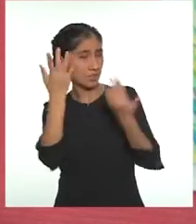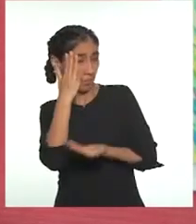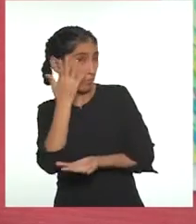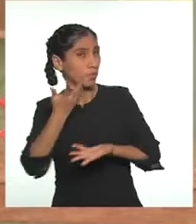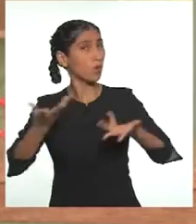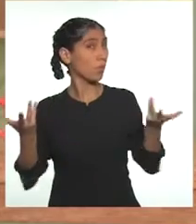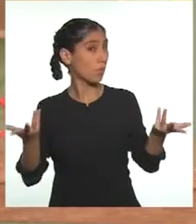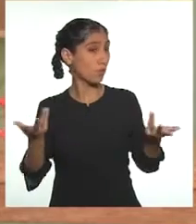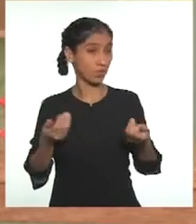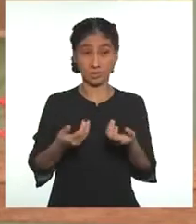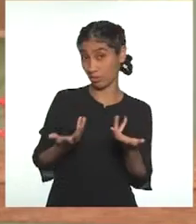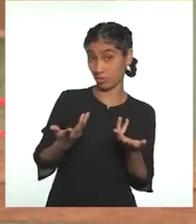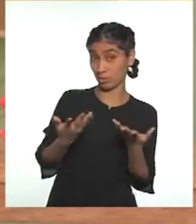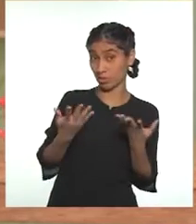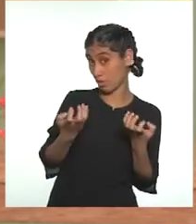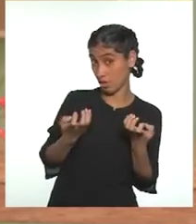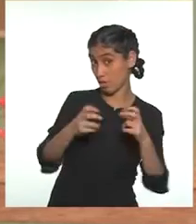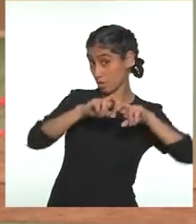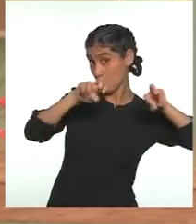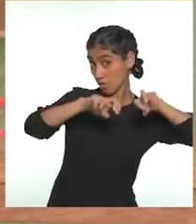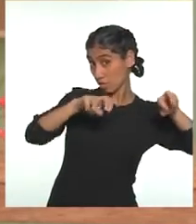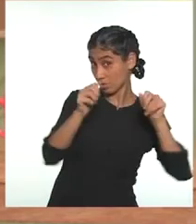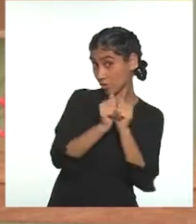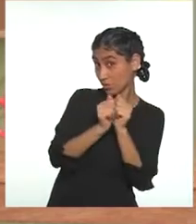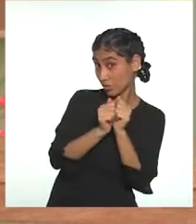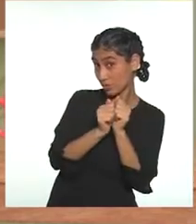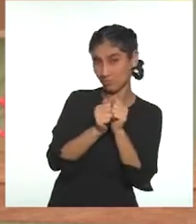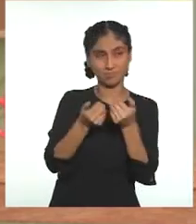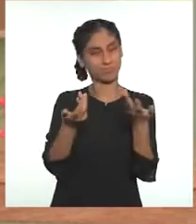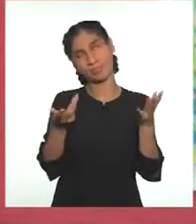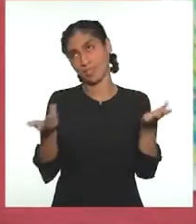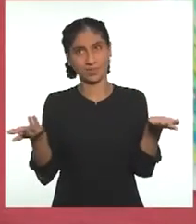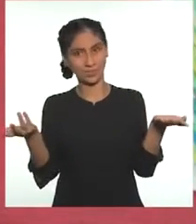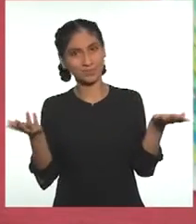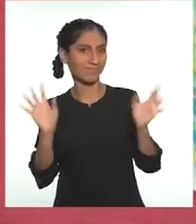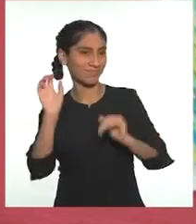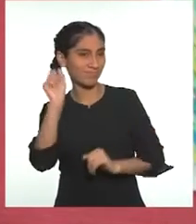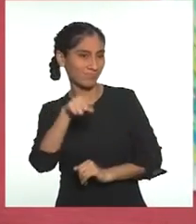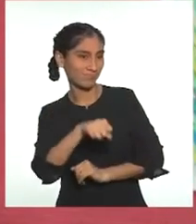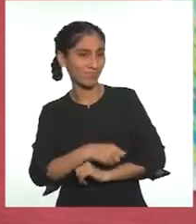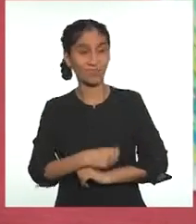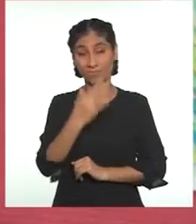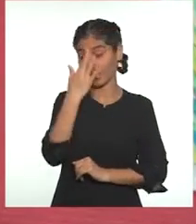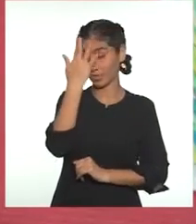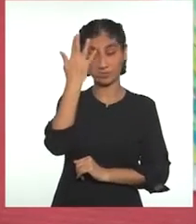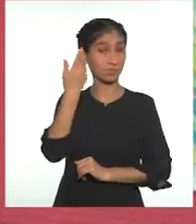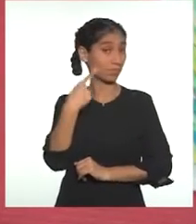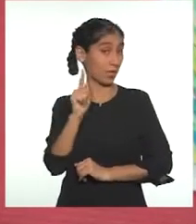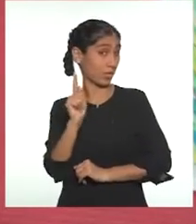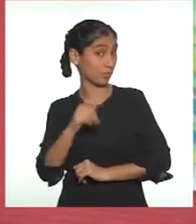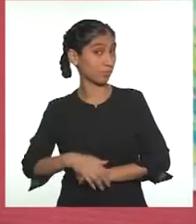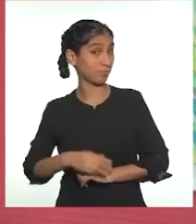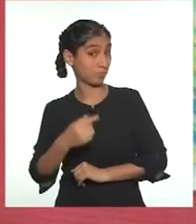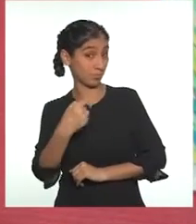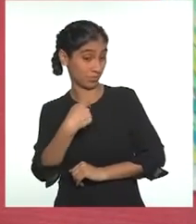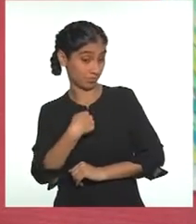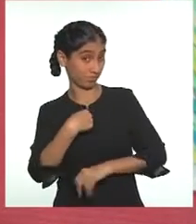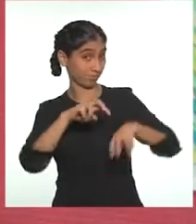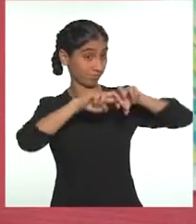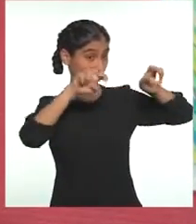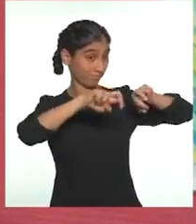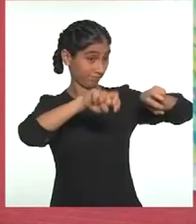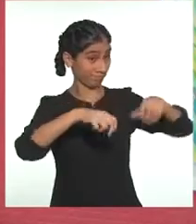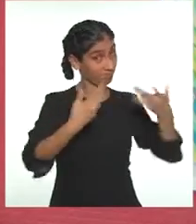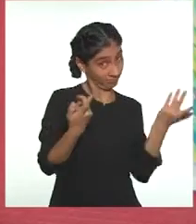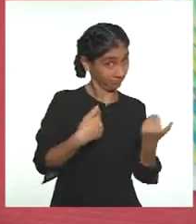hacer. Entonces, ¿quieres investigar con nosotros? Bueno, está bien. Pero me van a dejar investigar a